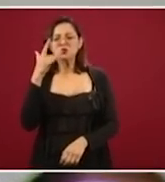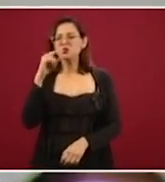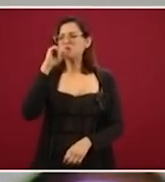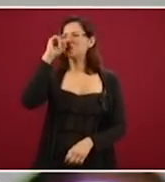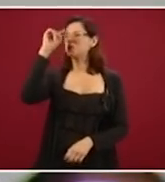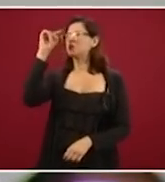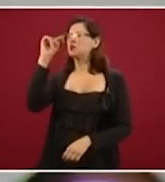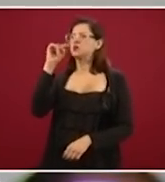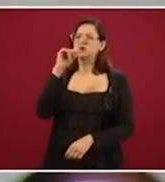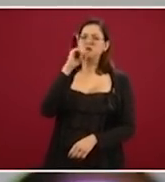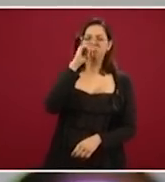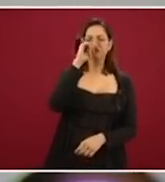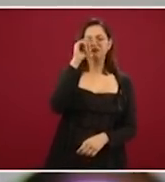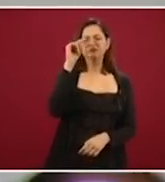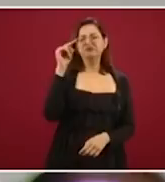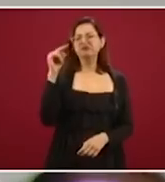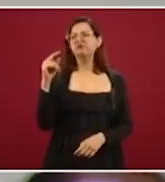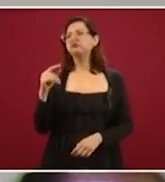extravagancias,